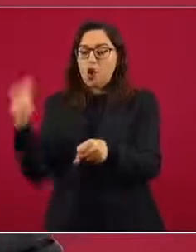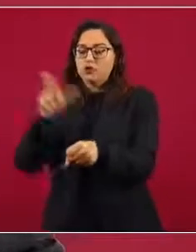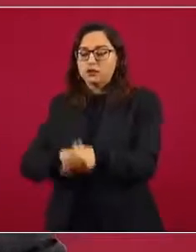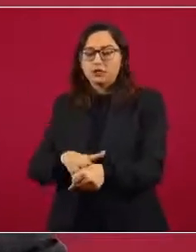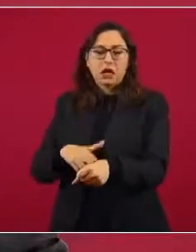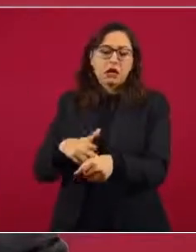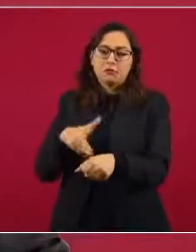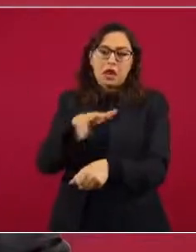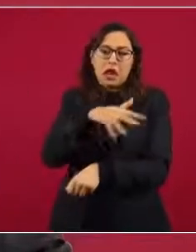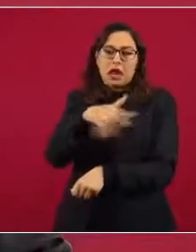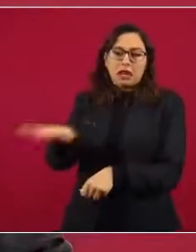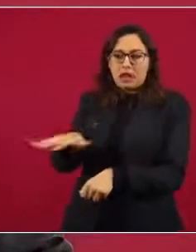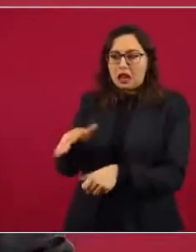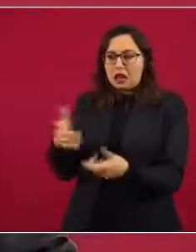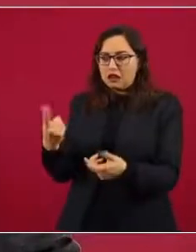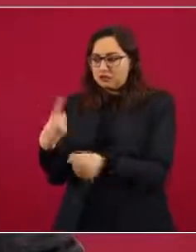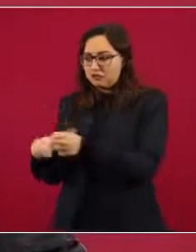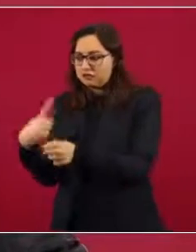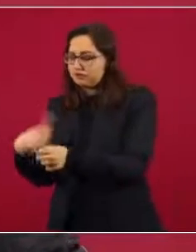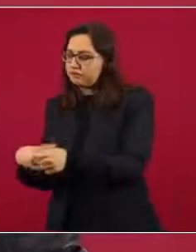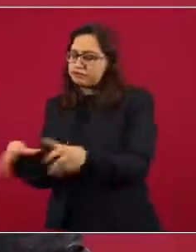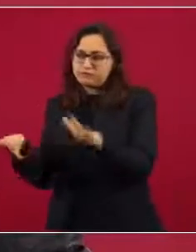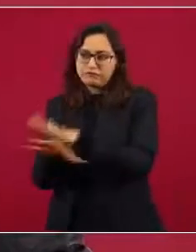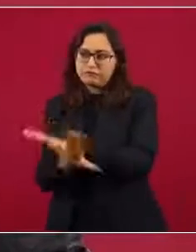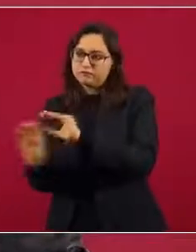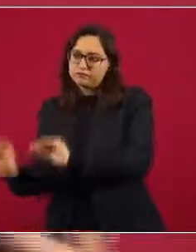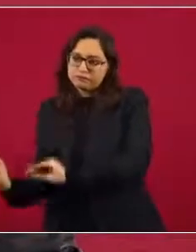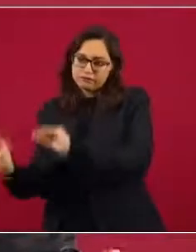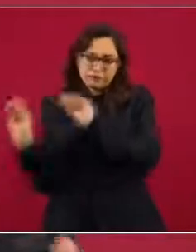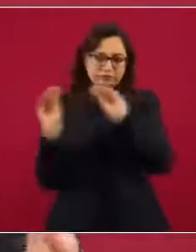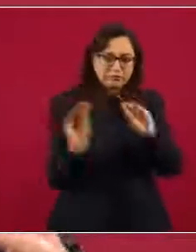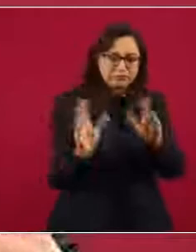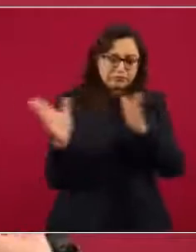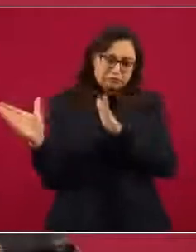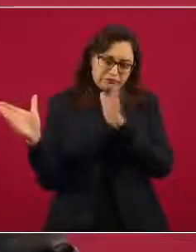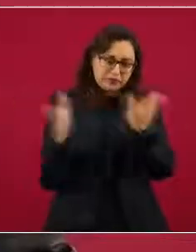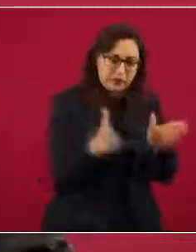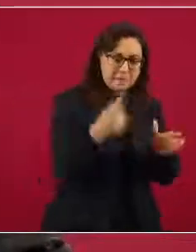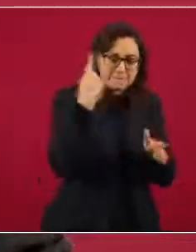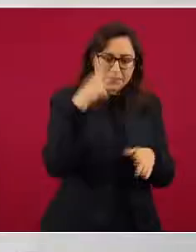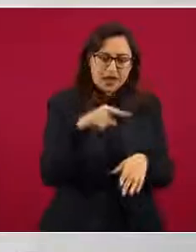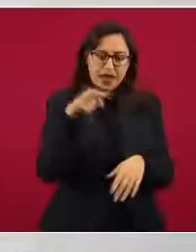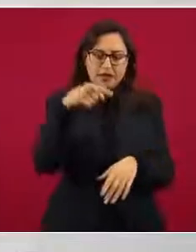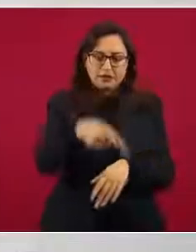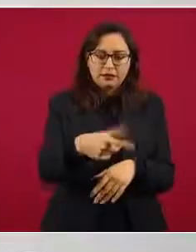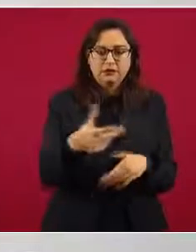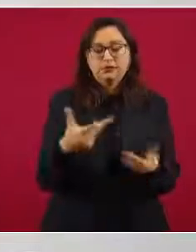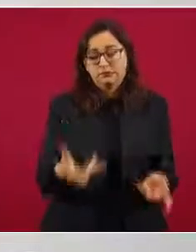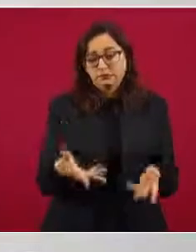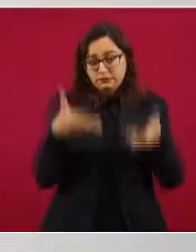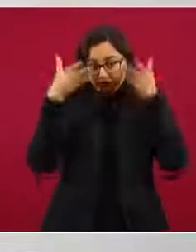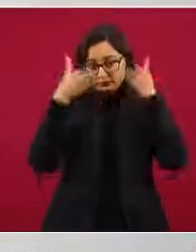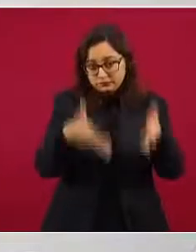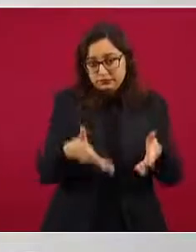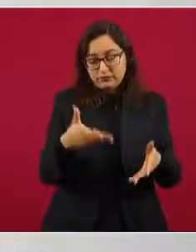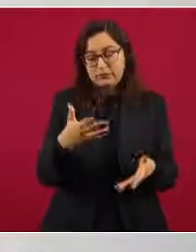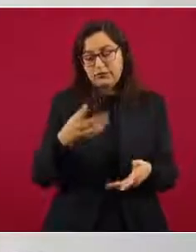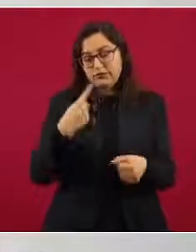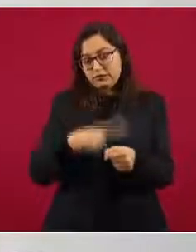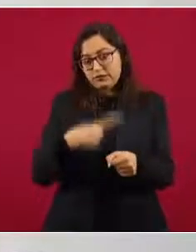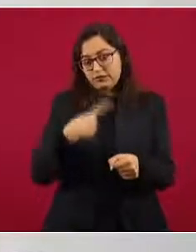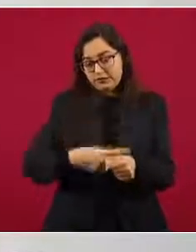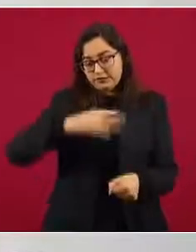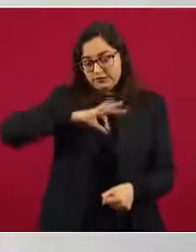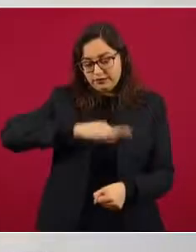con enfermedad respiratoria aguda grave una cantidad mayor de camas. Y recordar también, siempre cuando hablamos